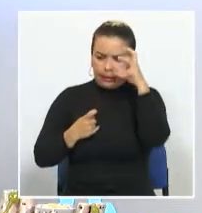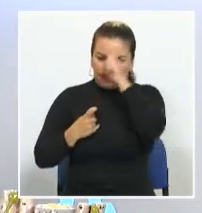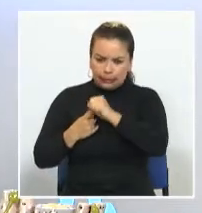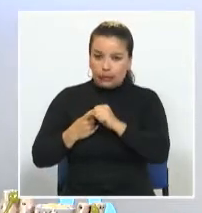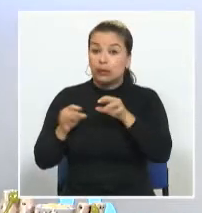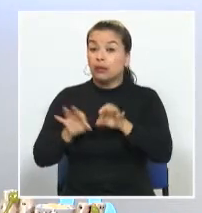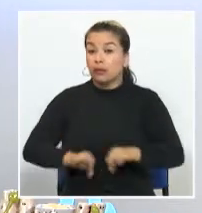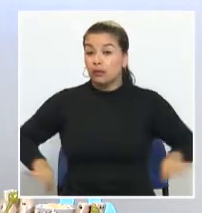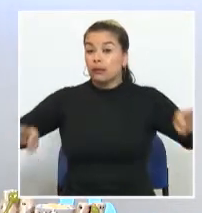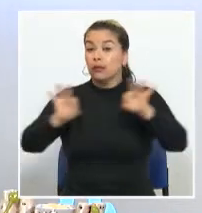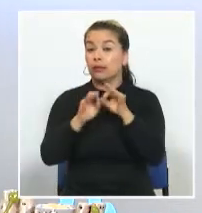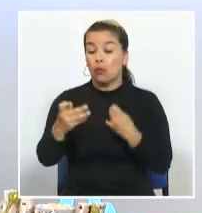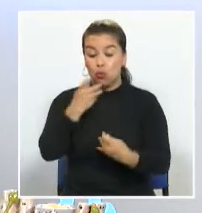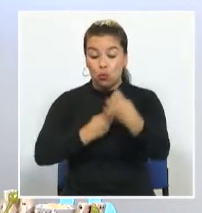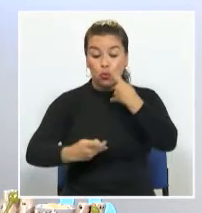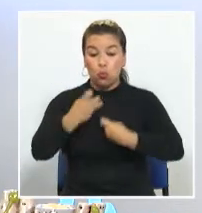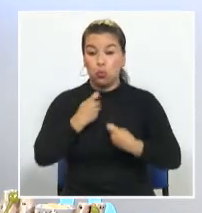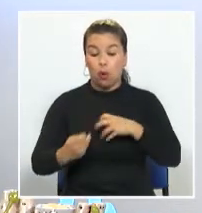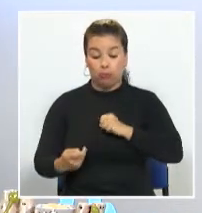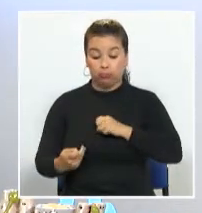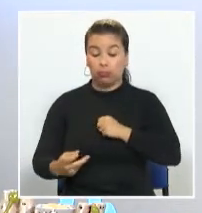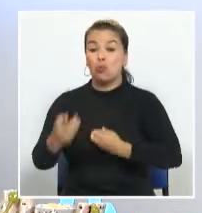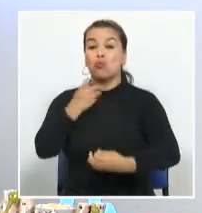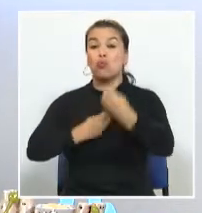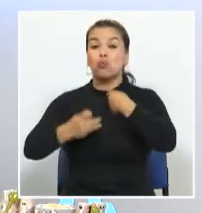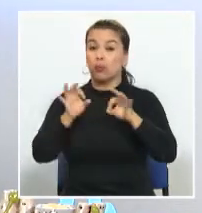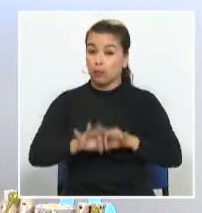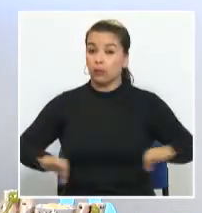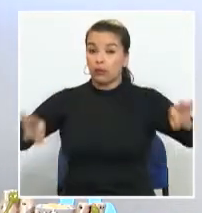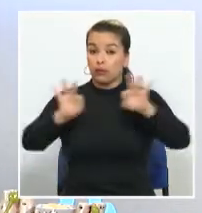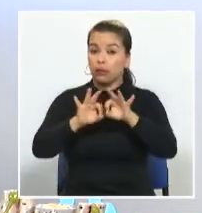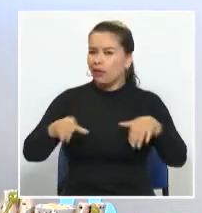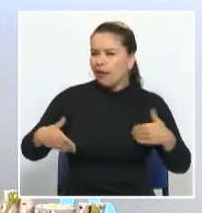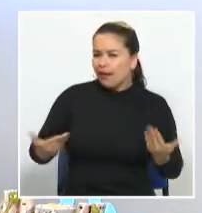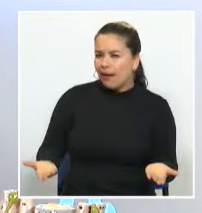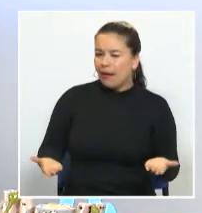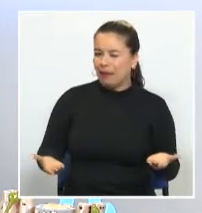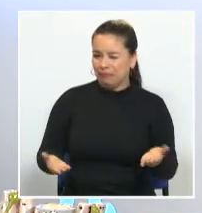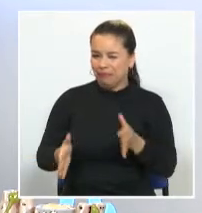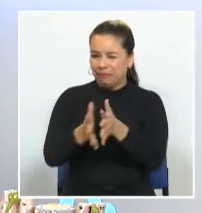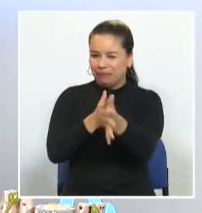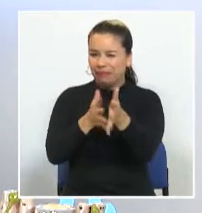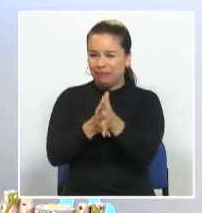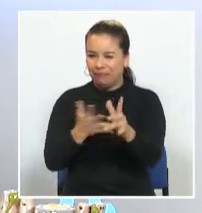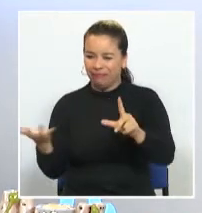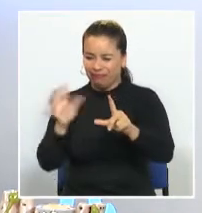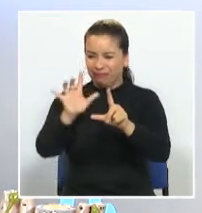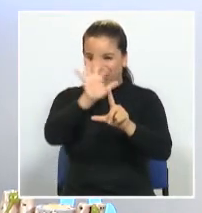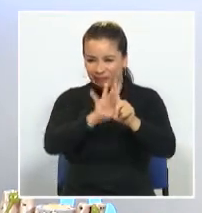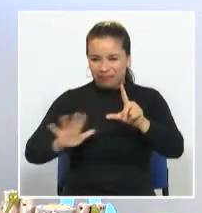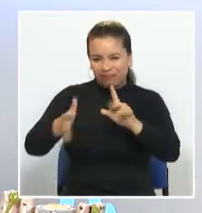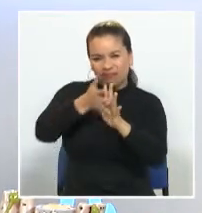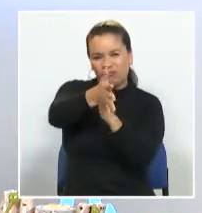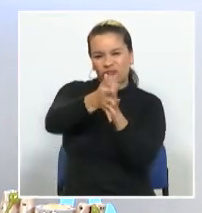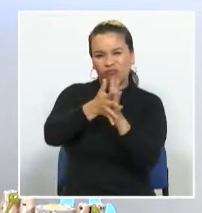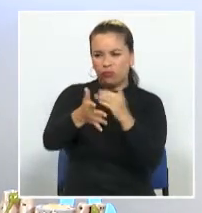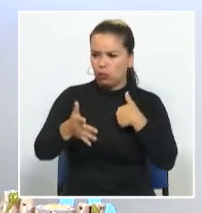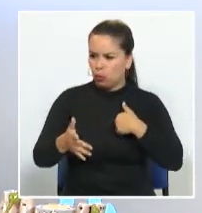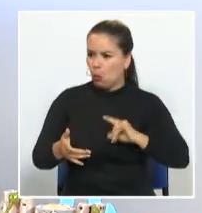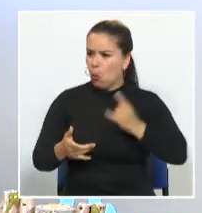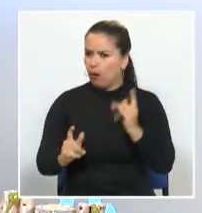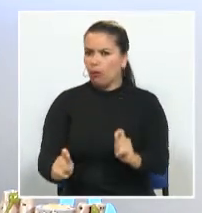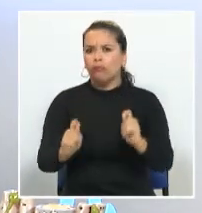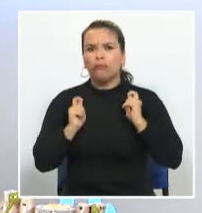tenemos que empezar a cuidar un poco más nuestro corazón. ¿Cómo? Pues nos vamos a dar cuenta a través del programa y cómo saber si tengo una